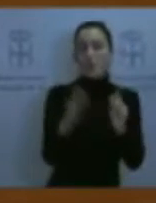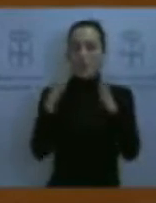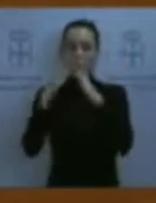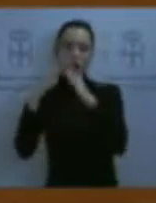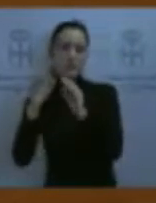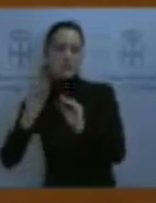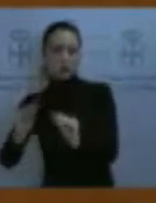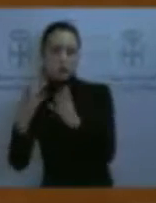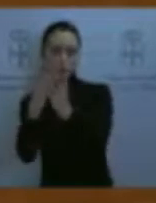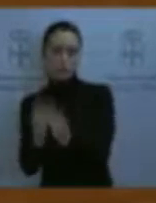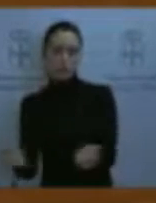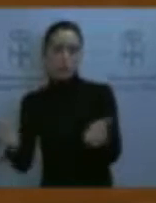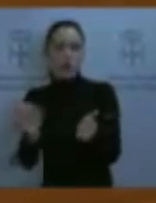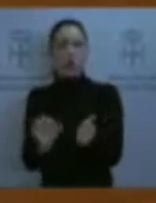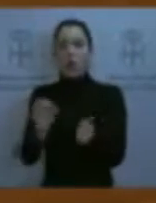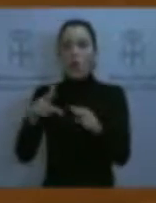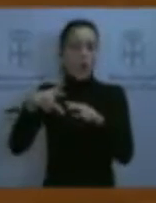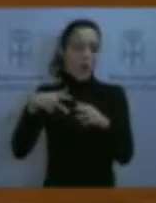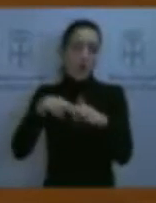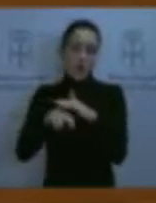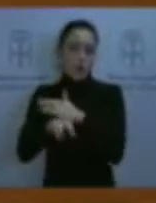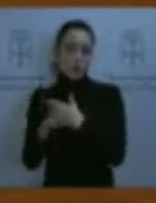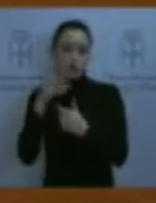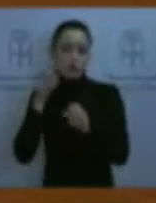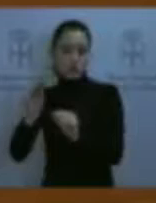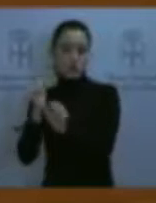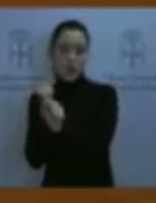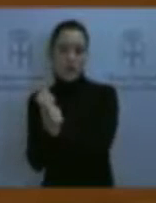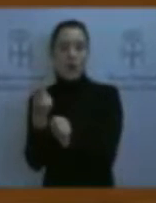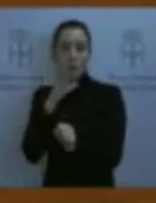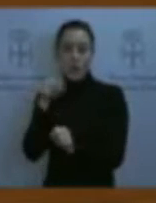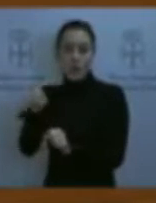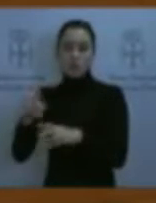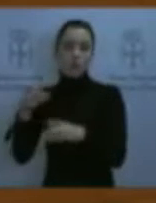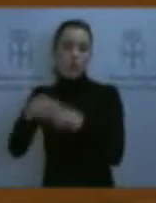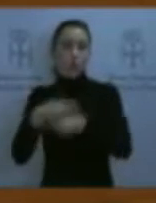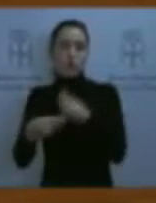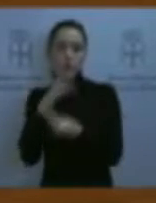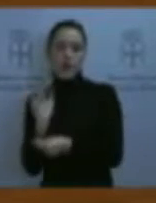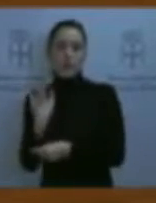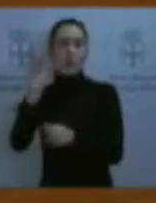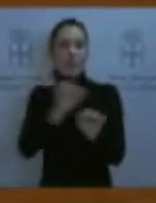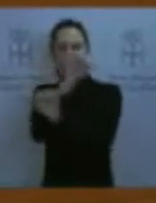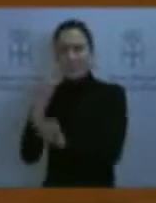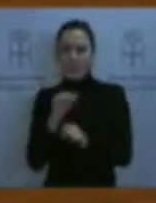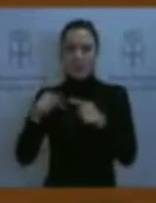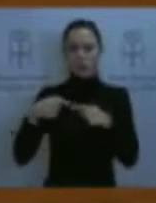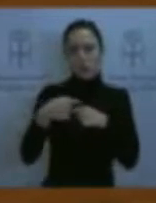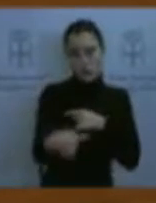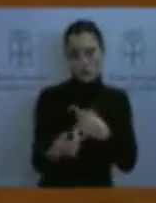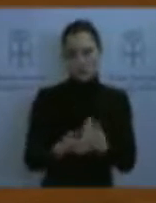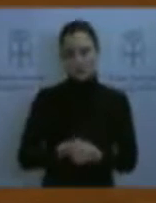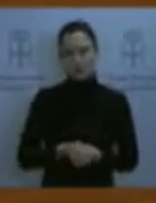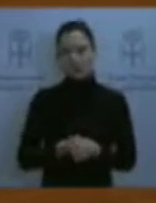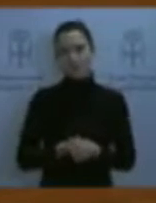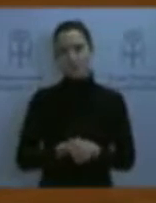las que también defienden día a día el monte y la tierra asturiana. En esta